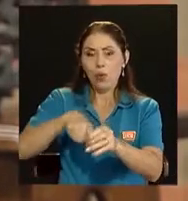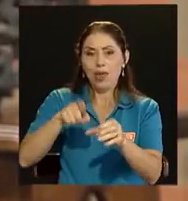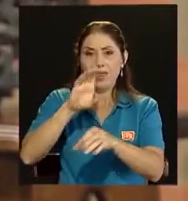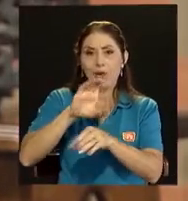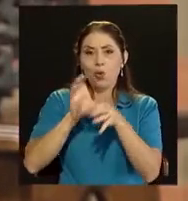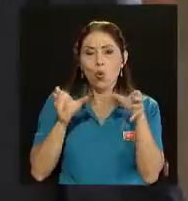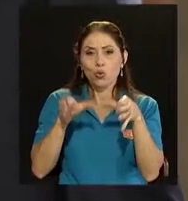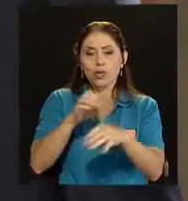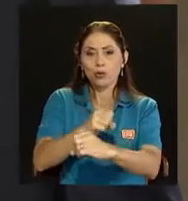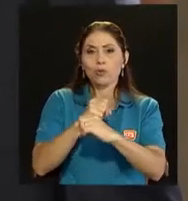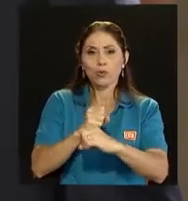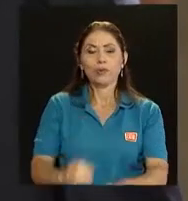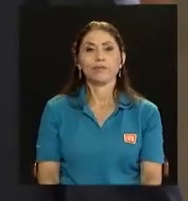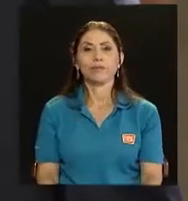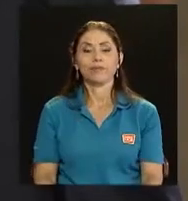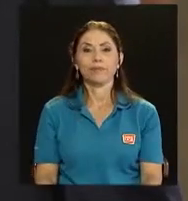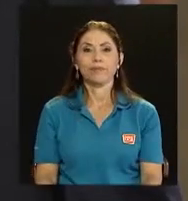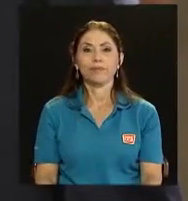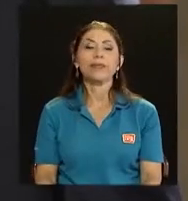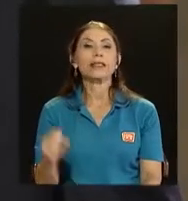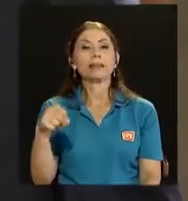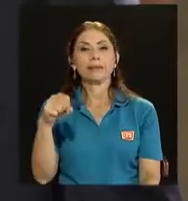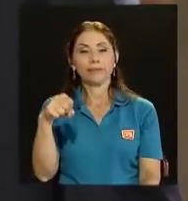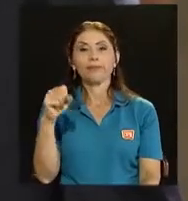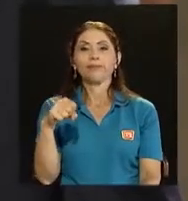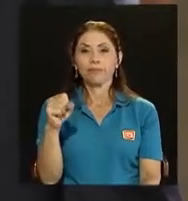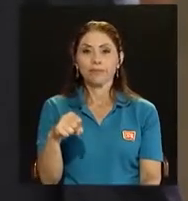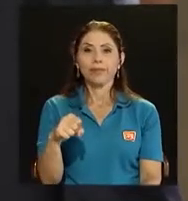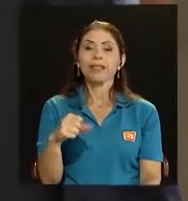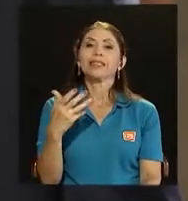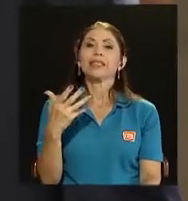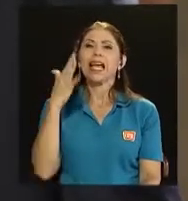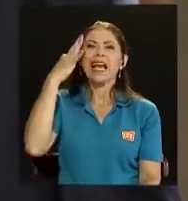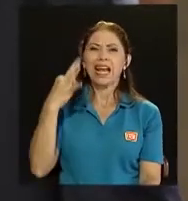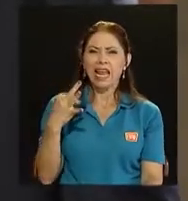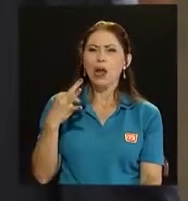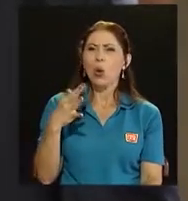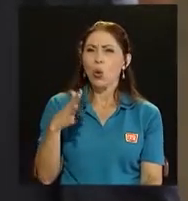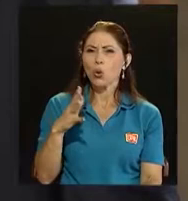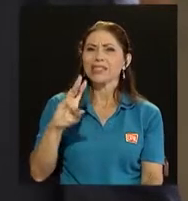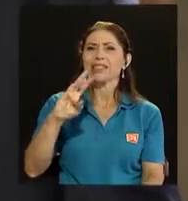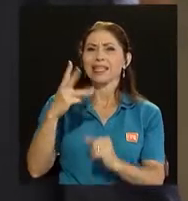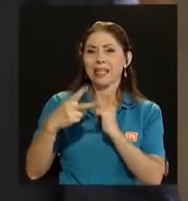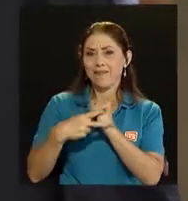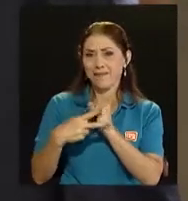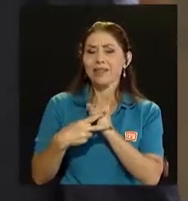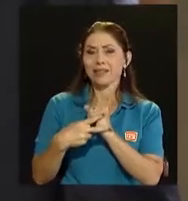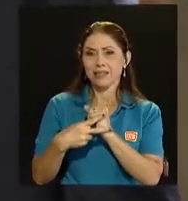Consejo de Seguridad. Sí, en el, así es, sería la, creo que la sexta vez